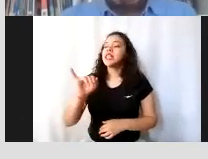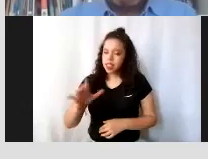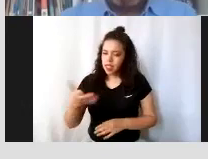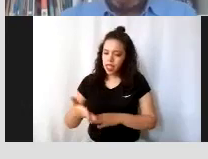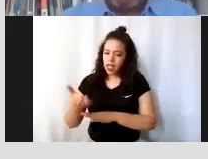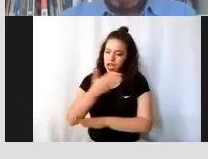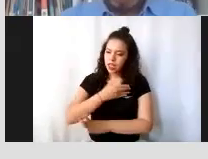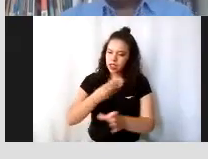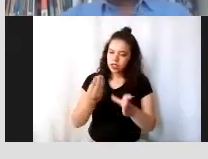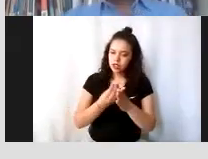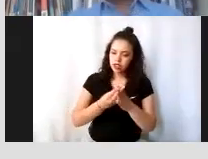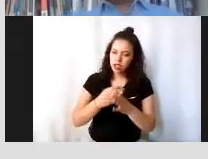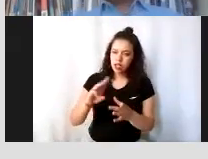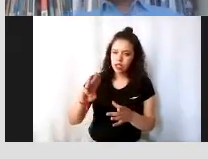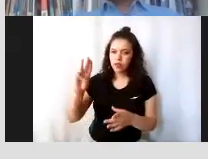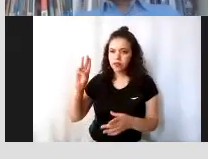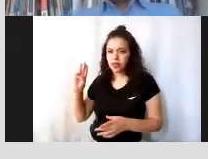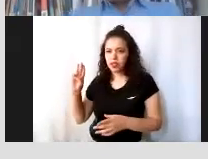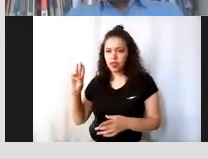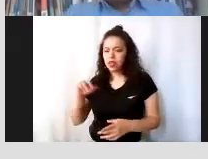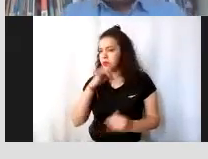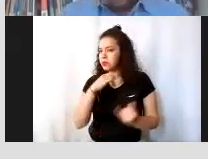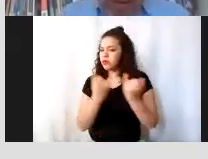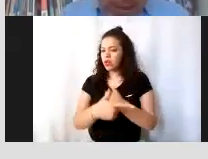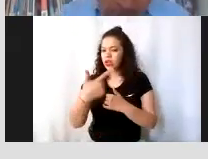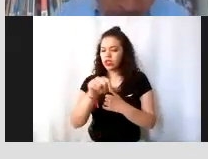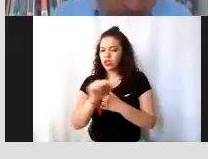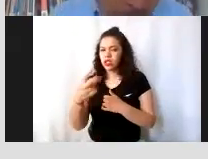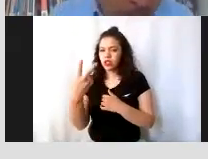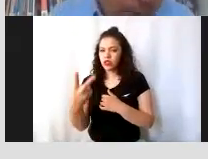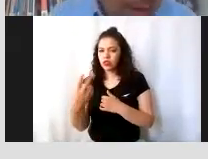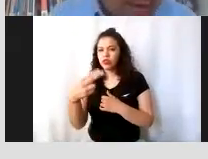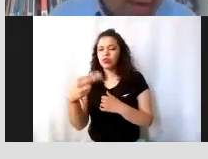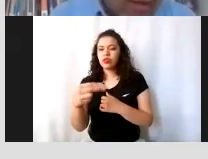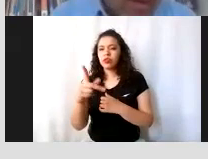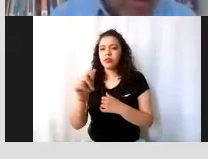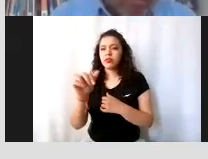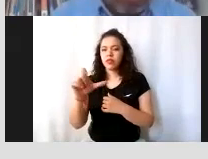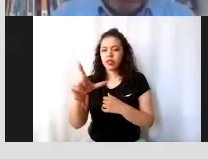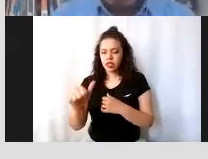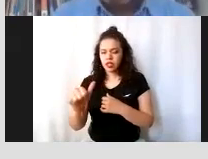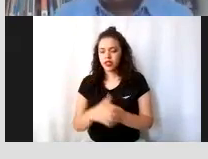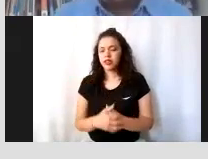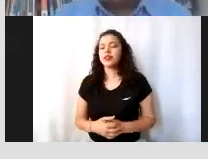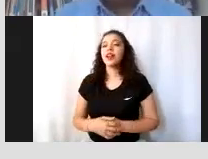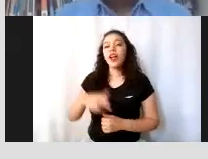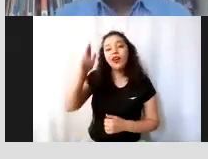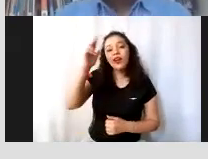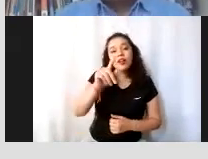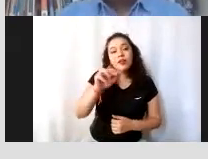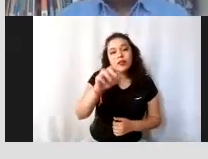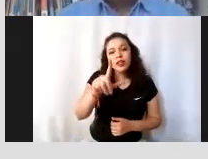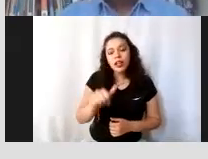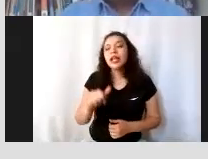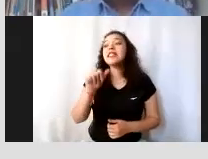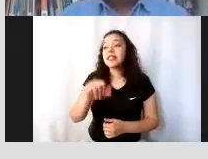sesión el pasado miércoles, igual de 12 a 2. ¿Cómo te llamas? Paulina. Paulina, hola Paulina.